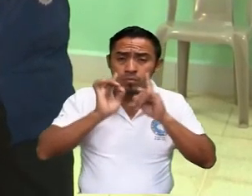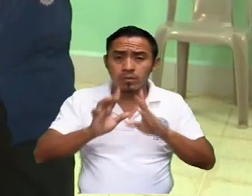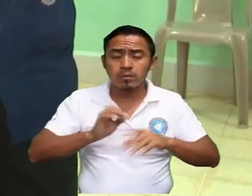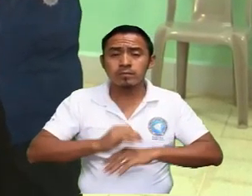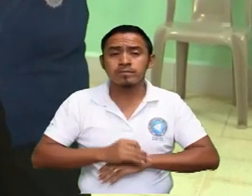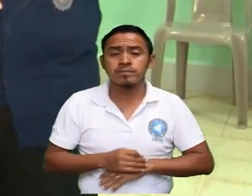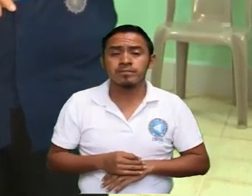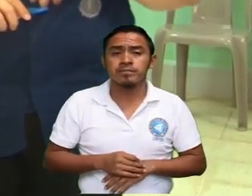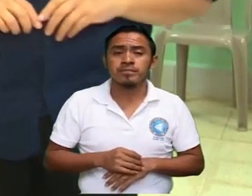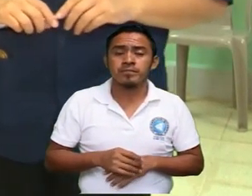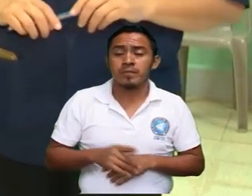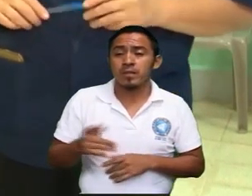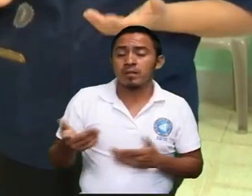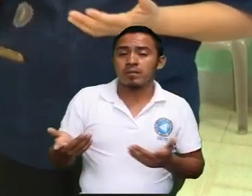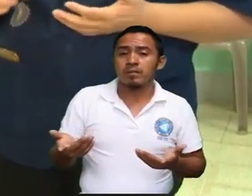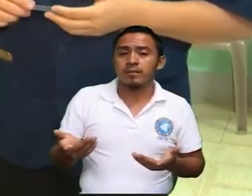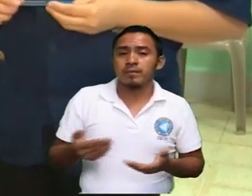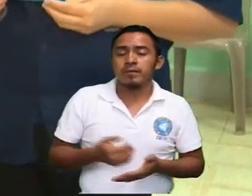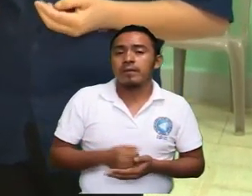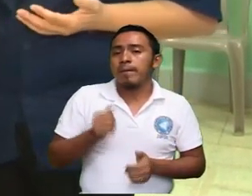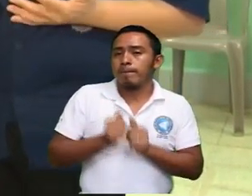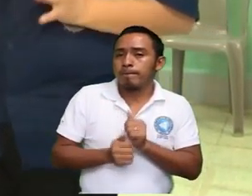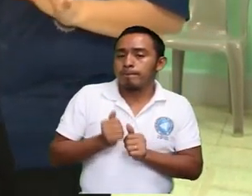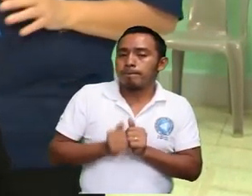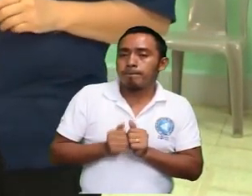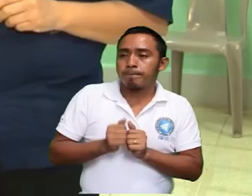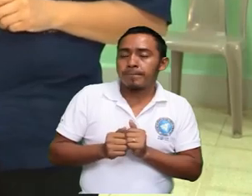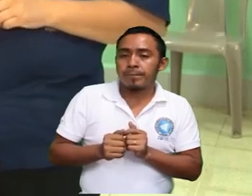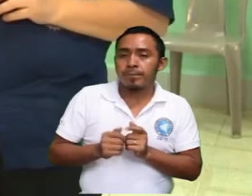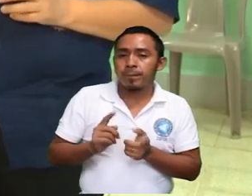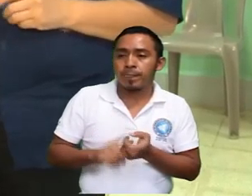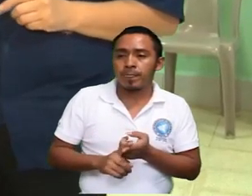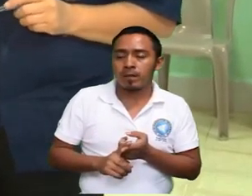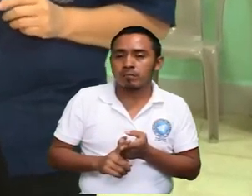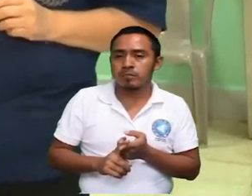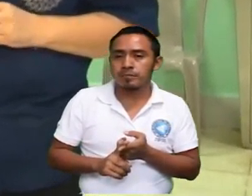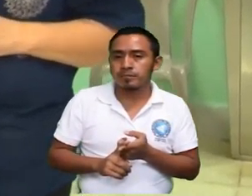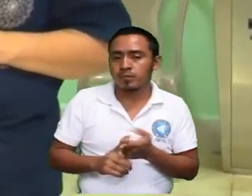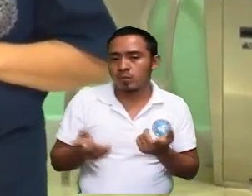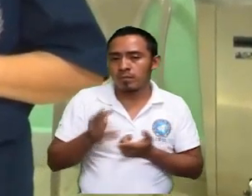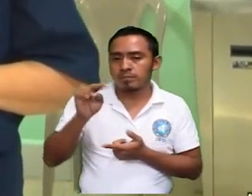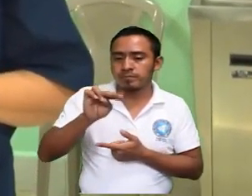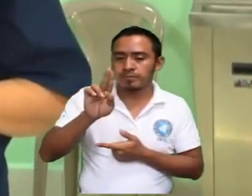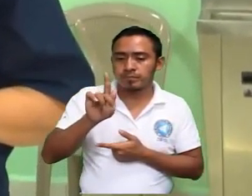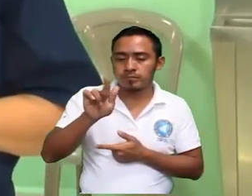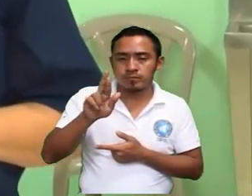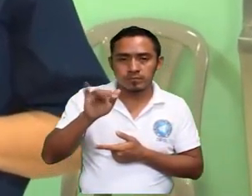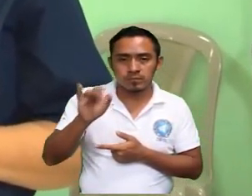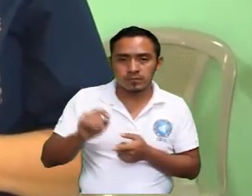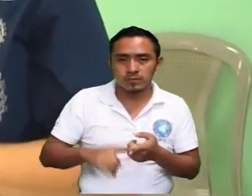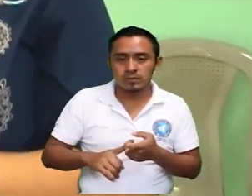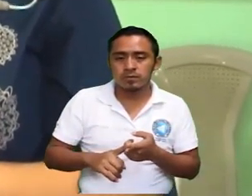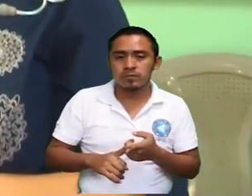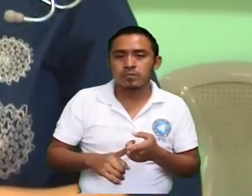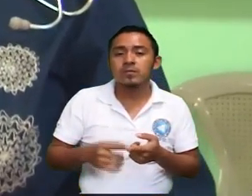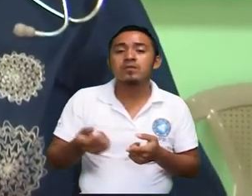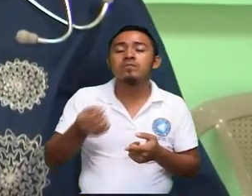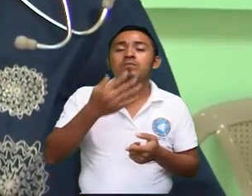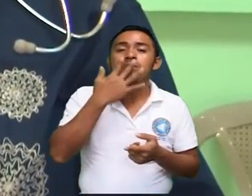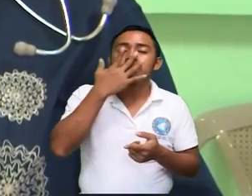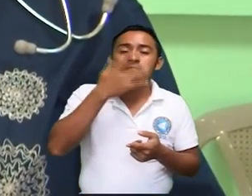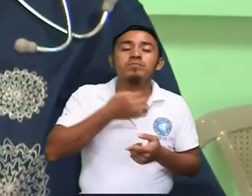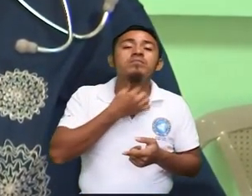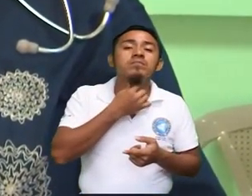ejemplo? La de ellos, los problemas de ellos, bueno, aparte de la nutrición, son los respiratorios y del tubo digestivo.